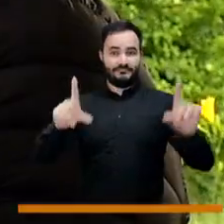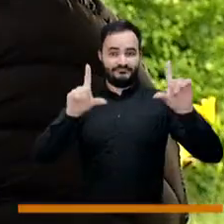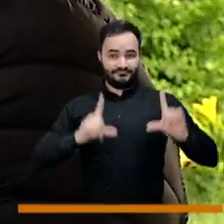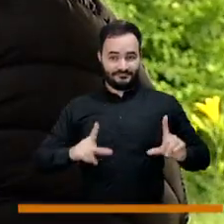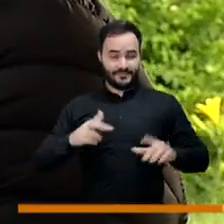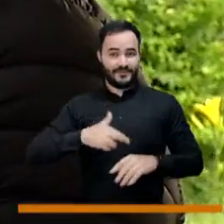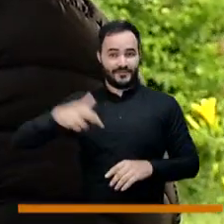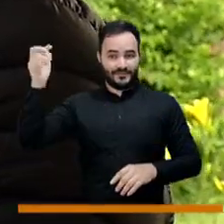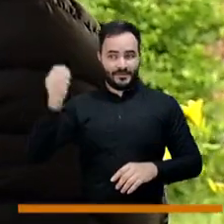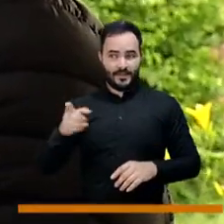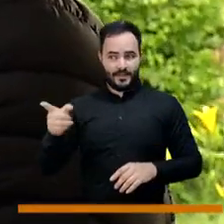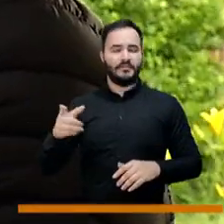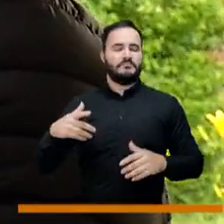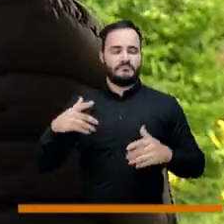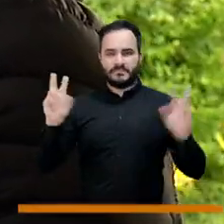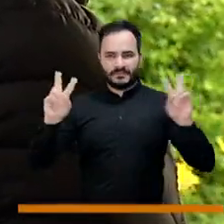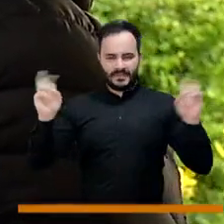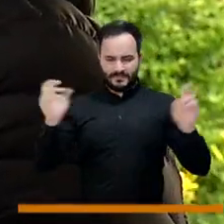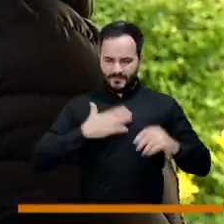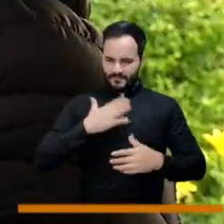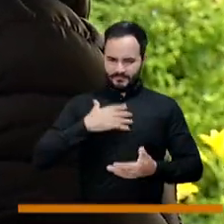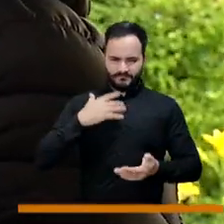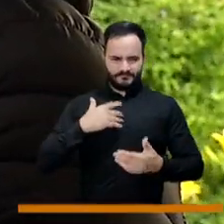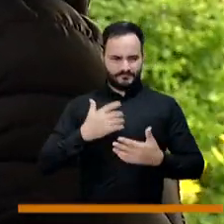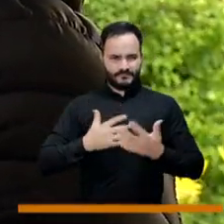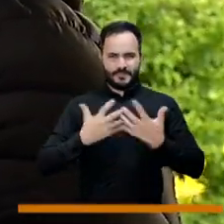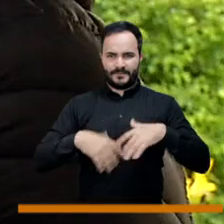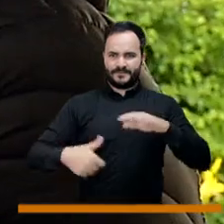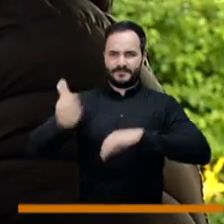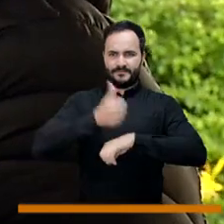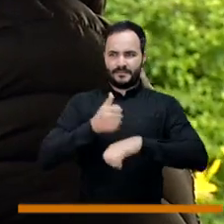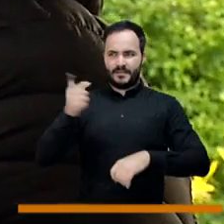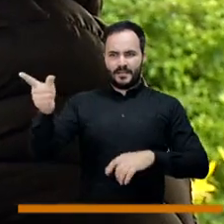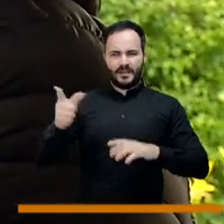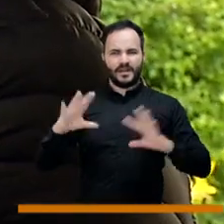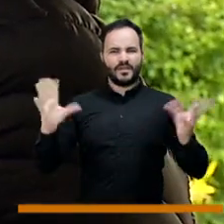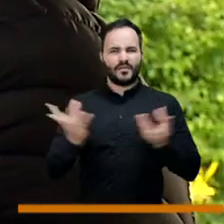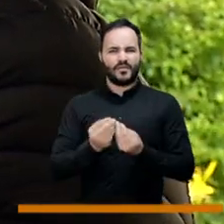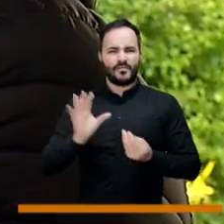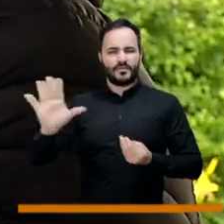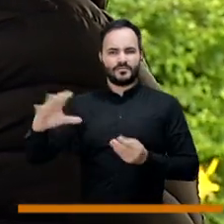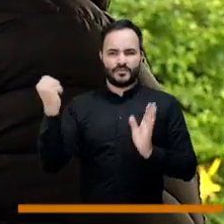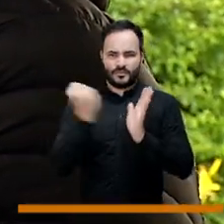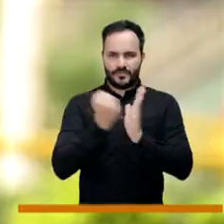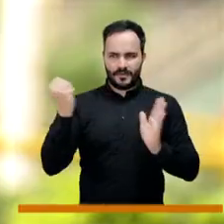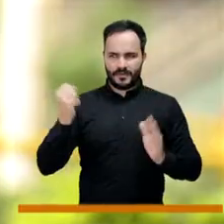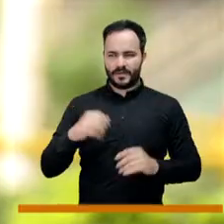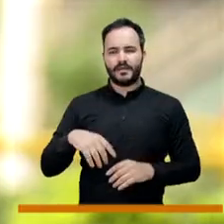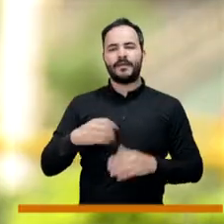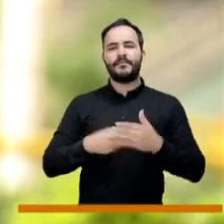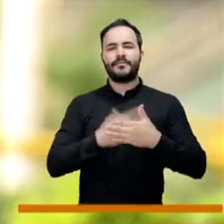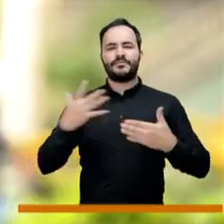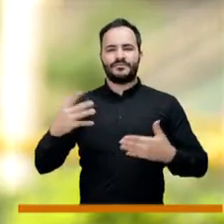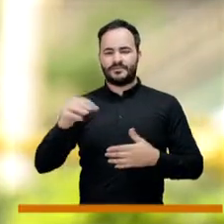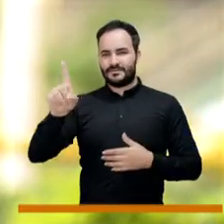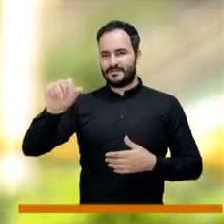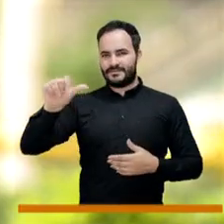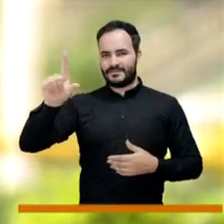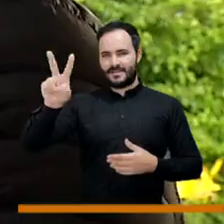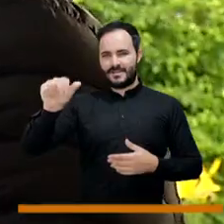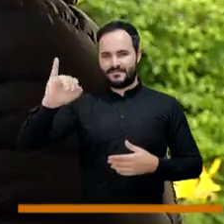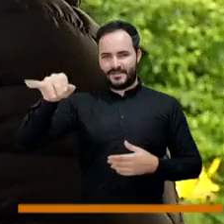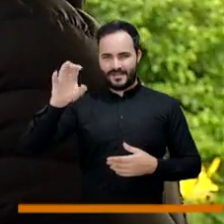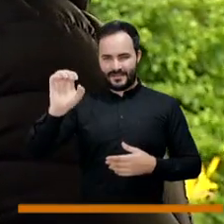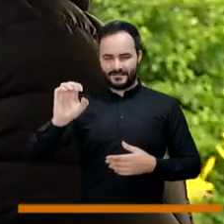Calle, hace 12 años es empresario bajo el nombre de Grupo Gypsies y laboratorio de marca Fruto Salvaje.